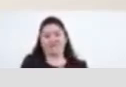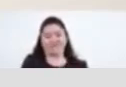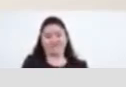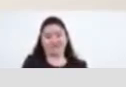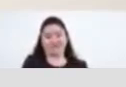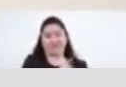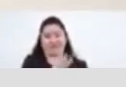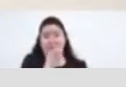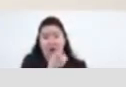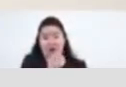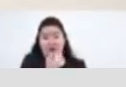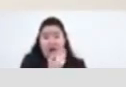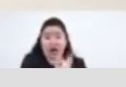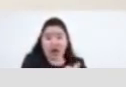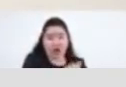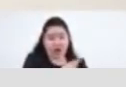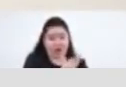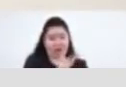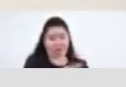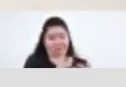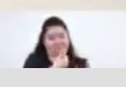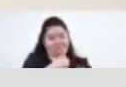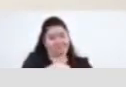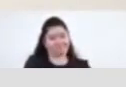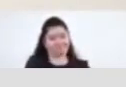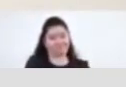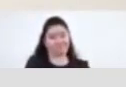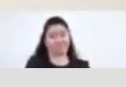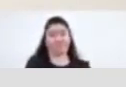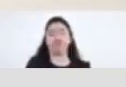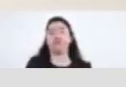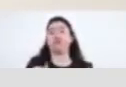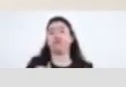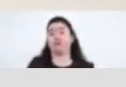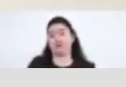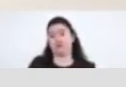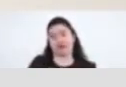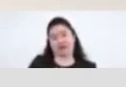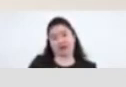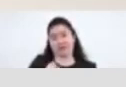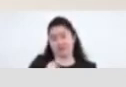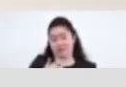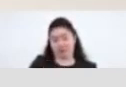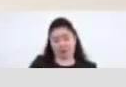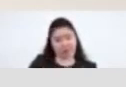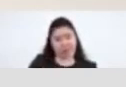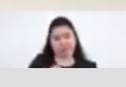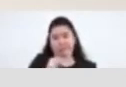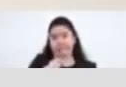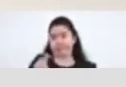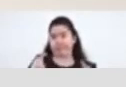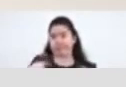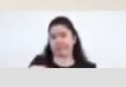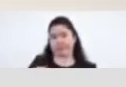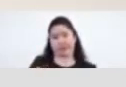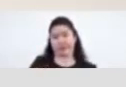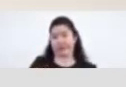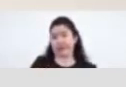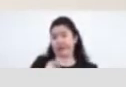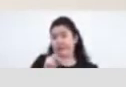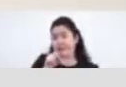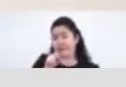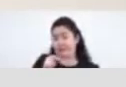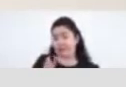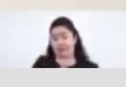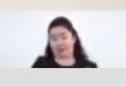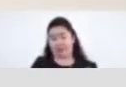la cual están detenidos. Y obviamente pues siguen su proceso como cualquier otra persona que haga